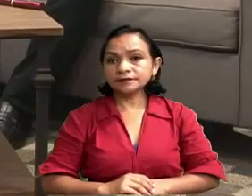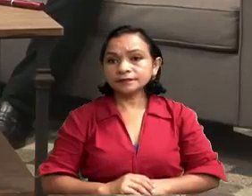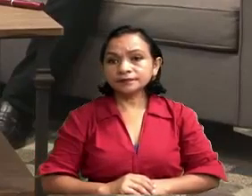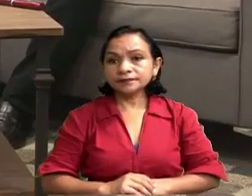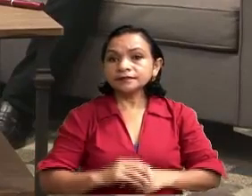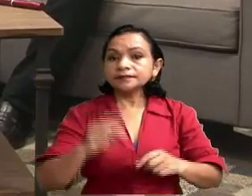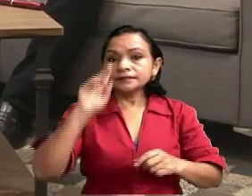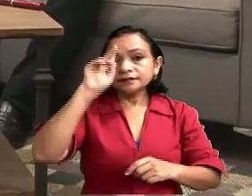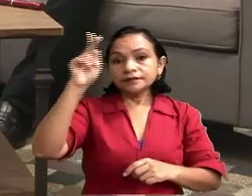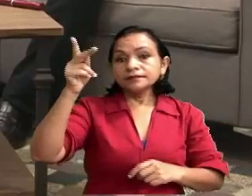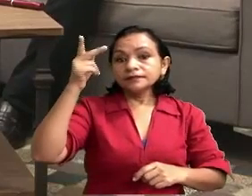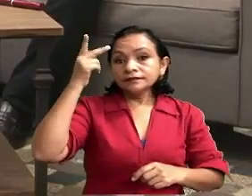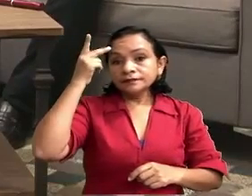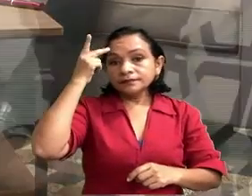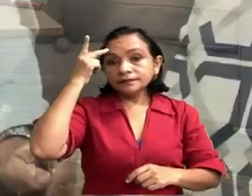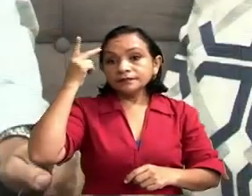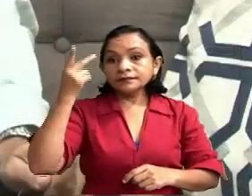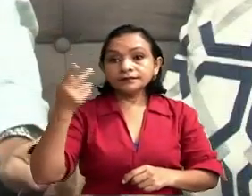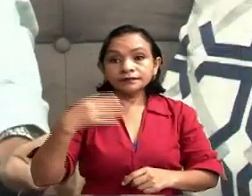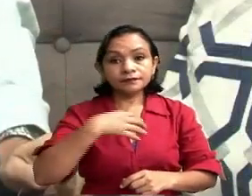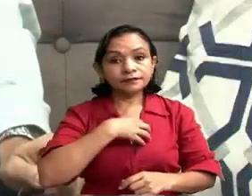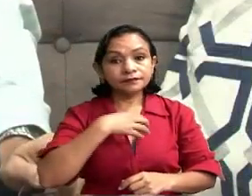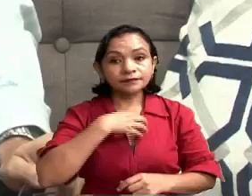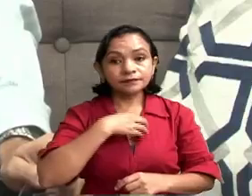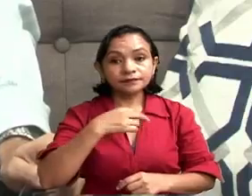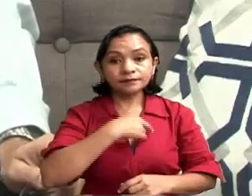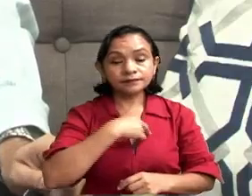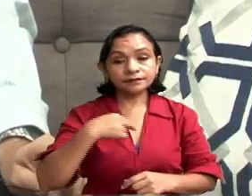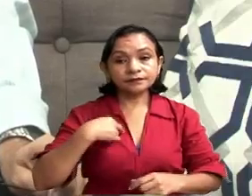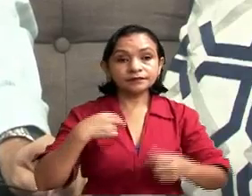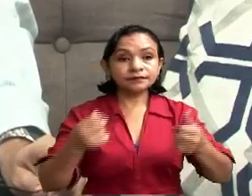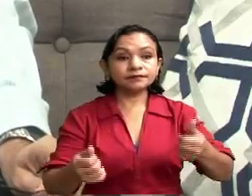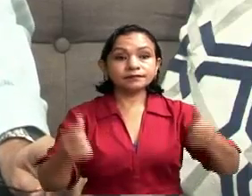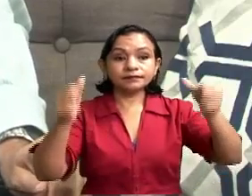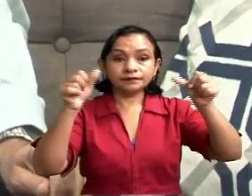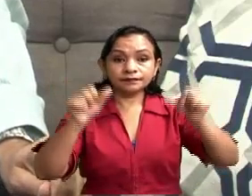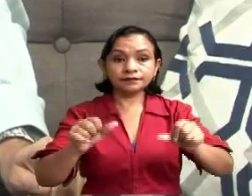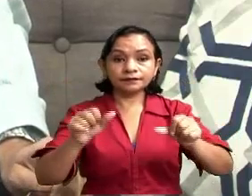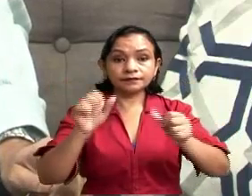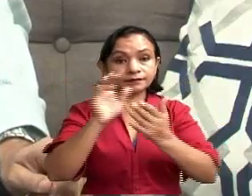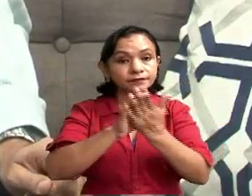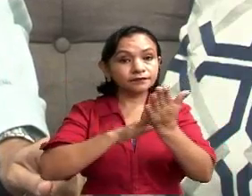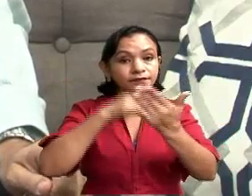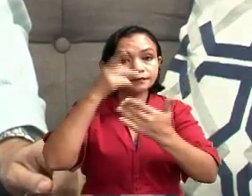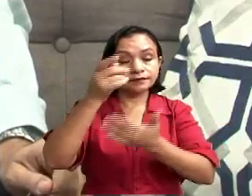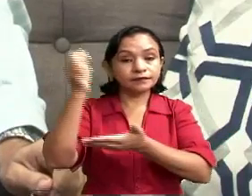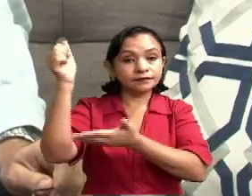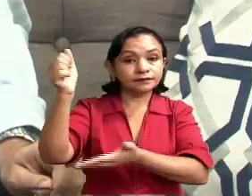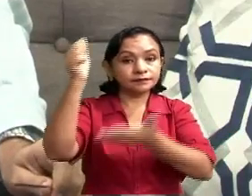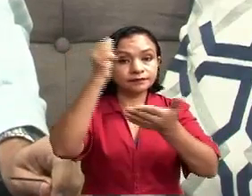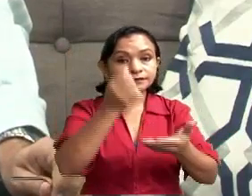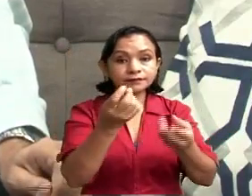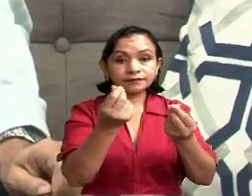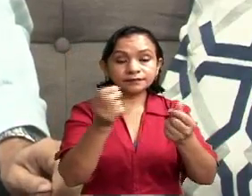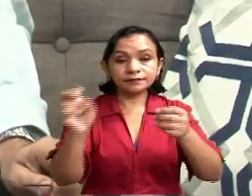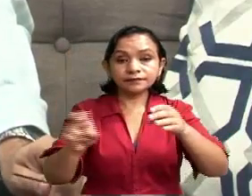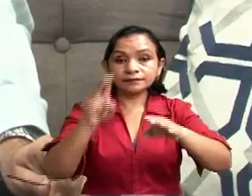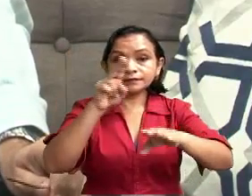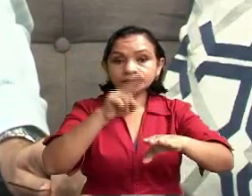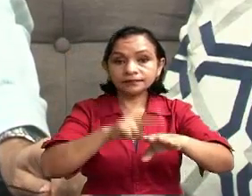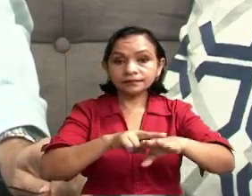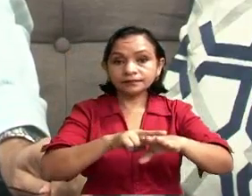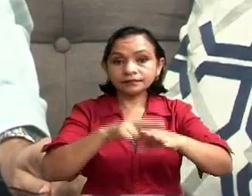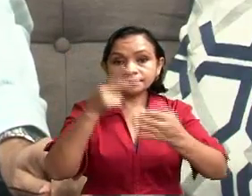Fueron las políticas que se establecieron en el Programa de Inversión Pública Nacional